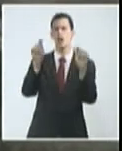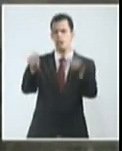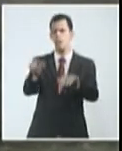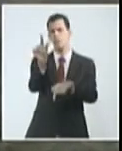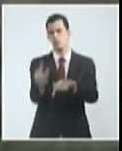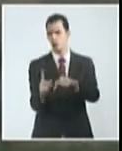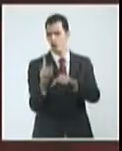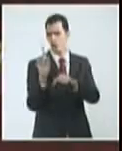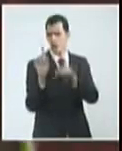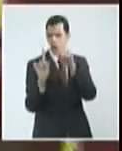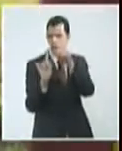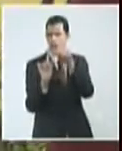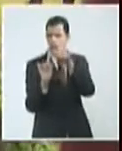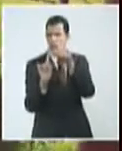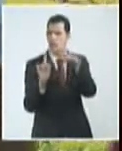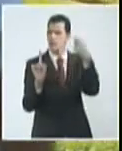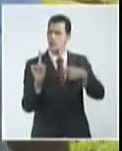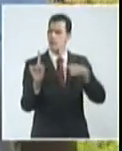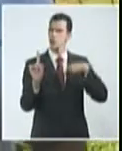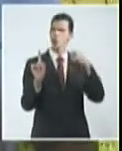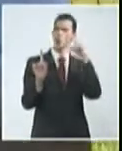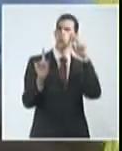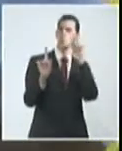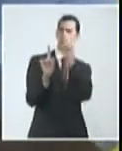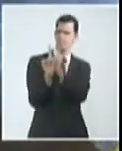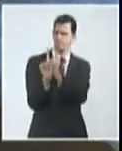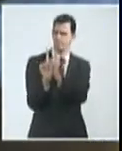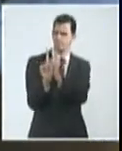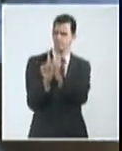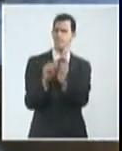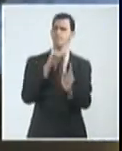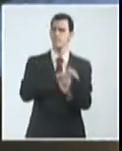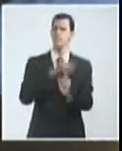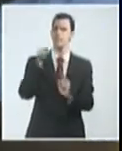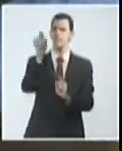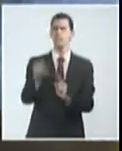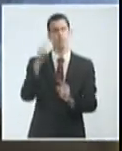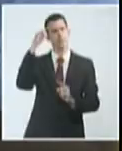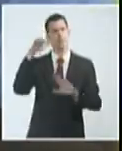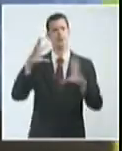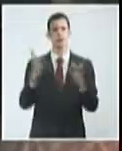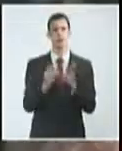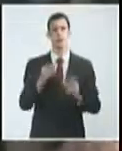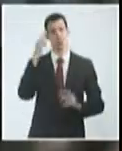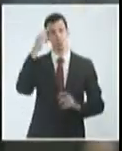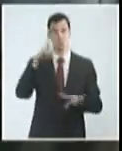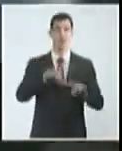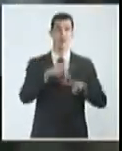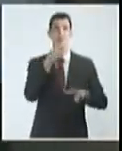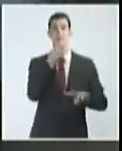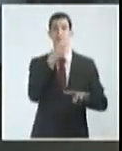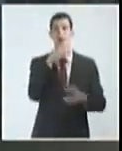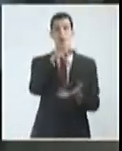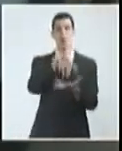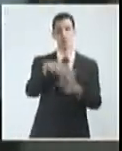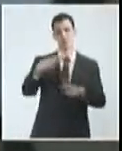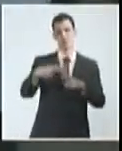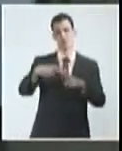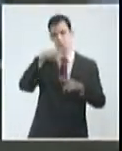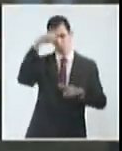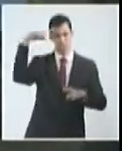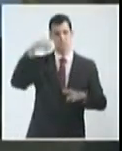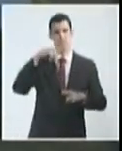de proyectos comunitarios, que fue en San Isidro, y de ahí aprendimos mucho para toda esta labor que hemos estado tratando